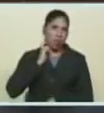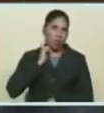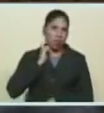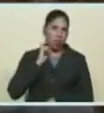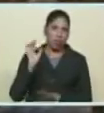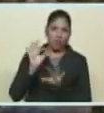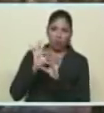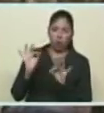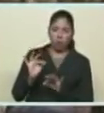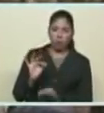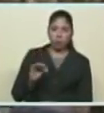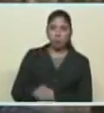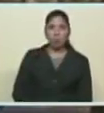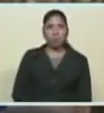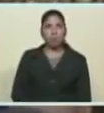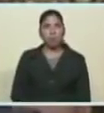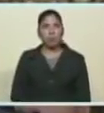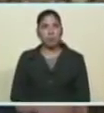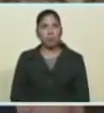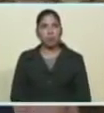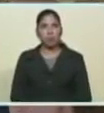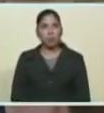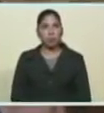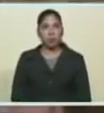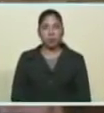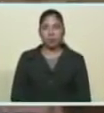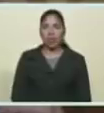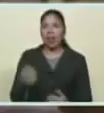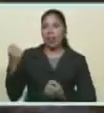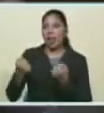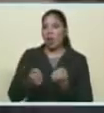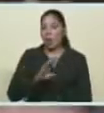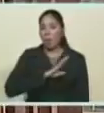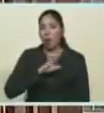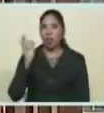Un cafecito ahí. El carro de Drácula.